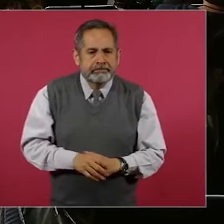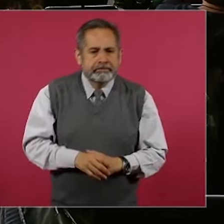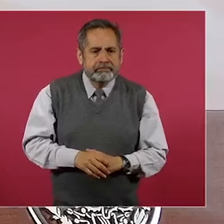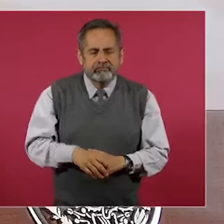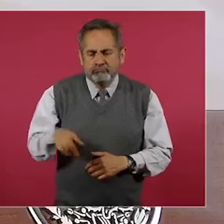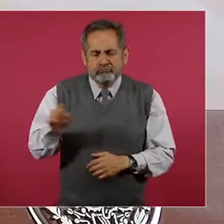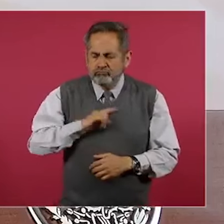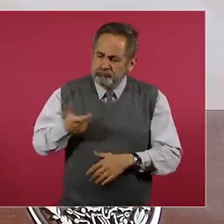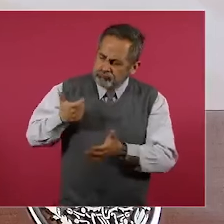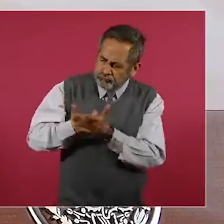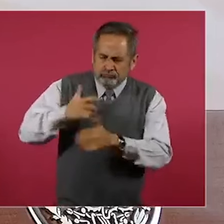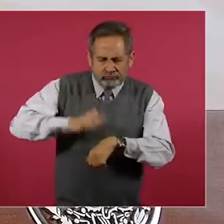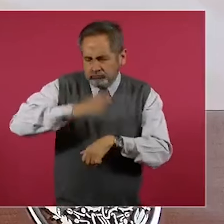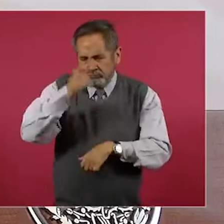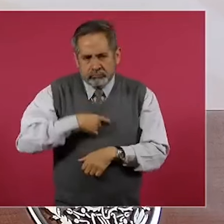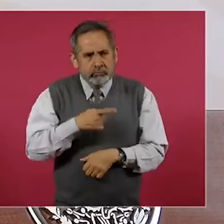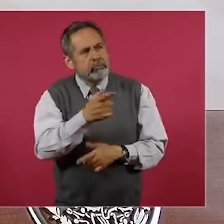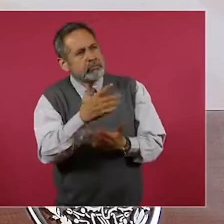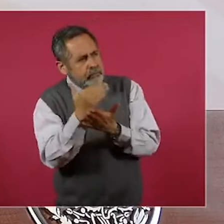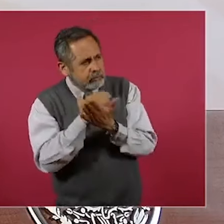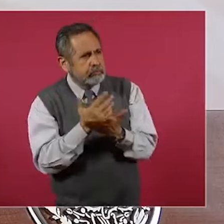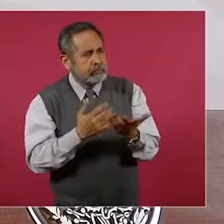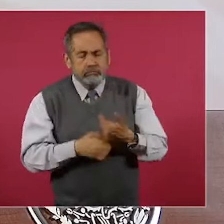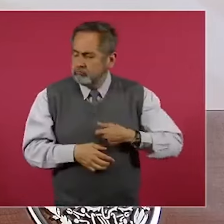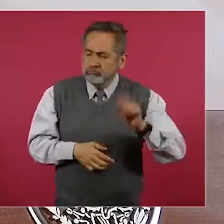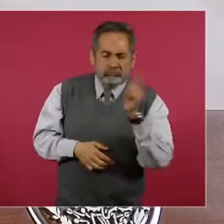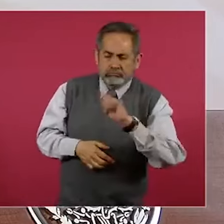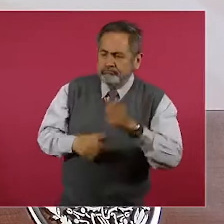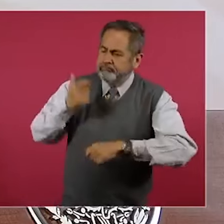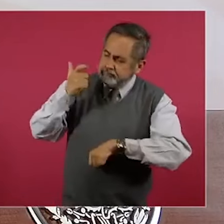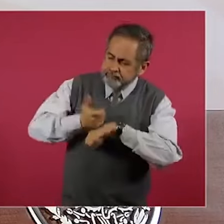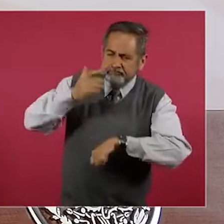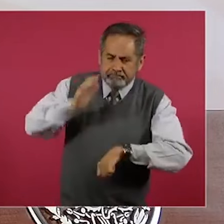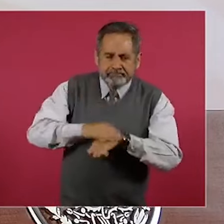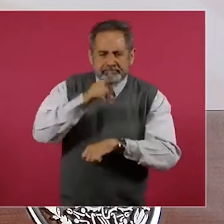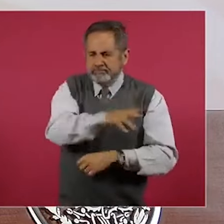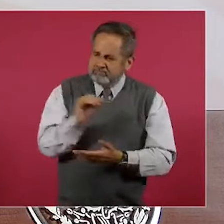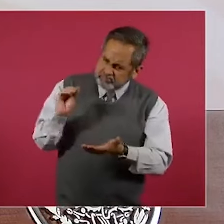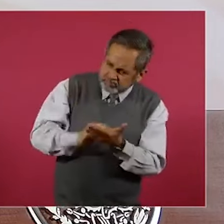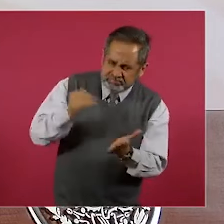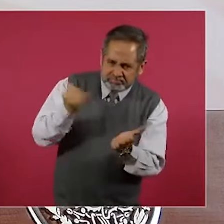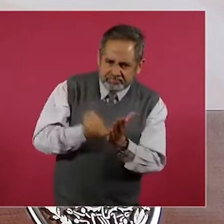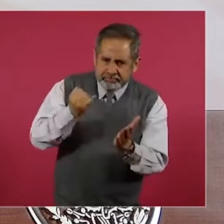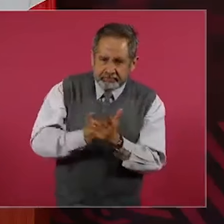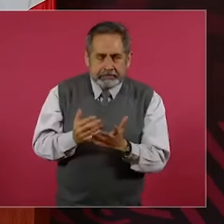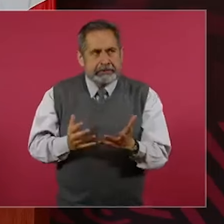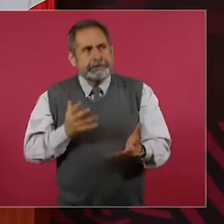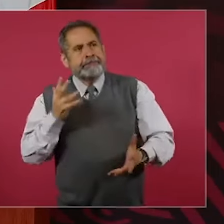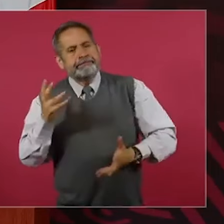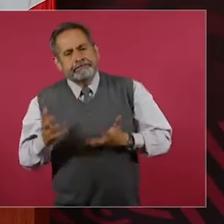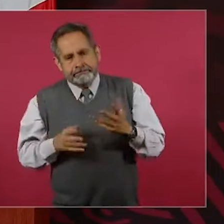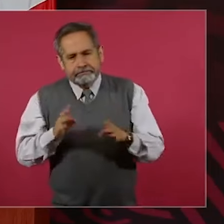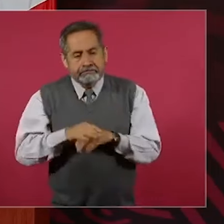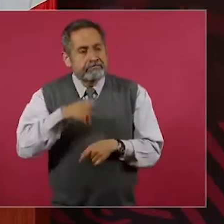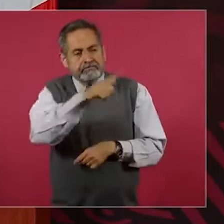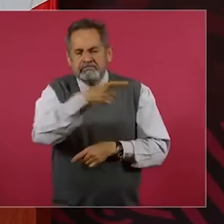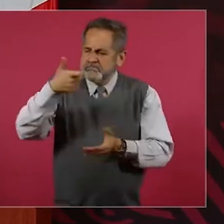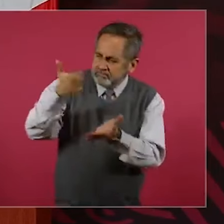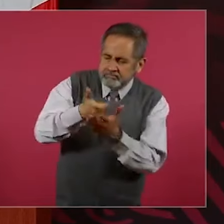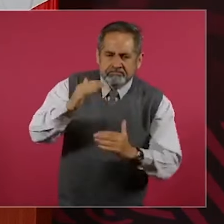aumentar el cobro con una especie de impuestos para construir el